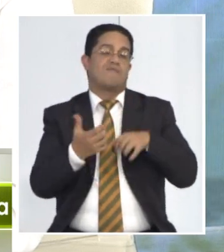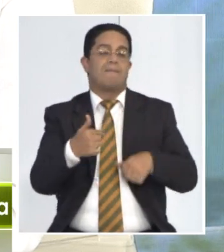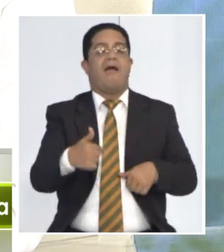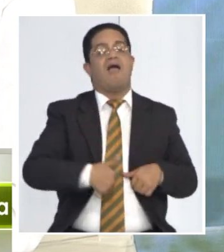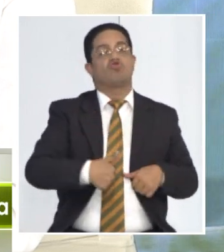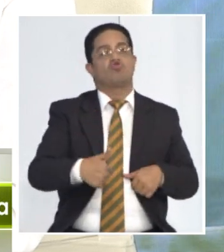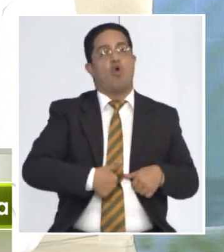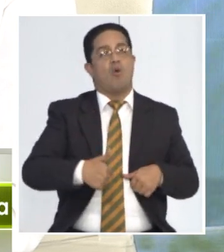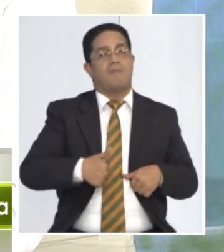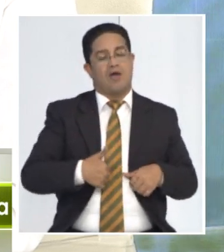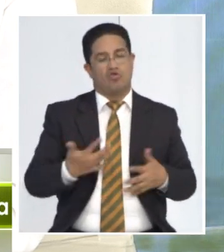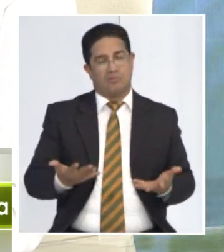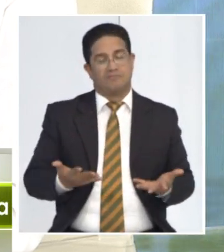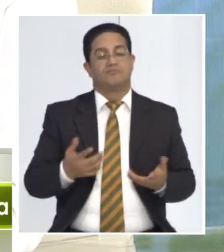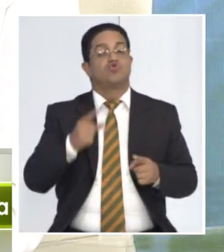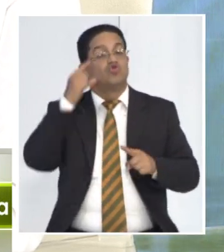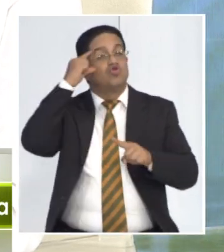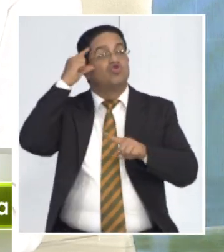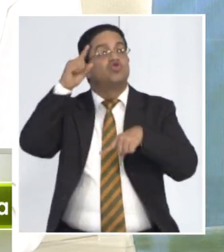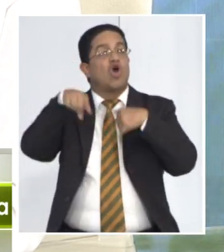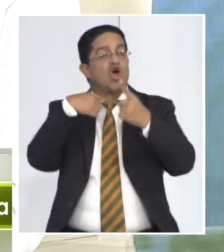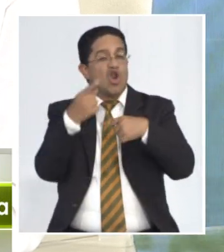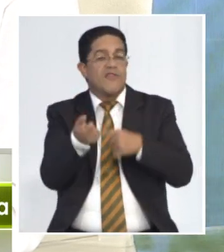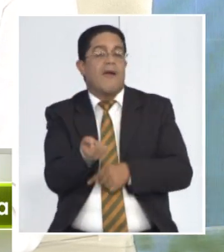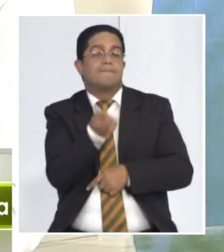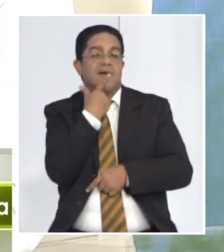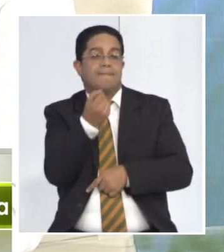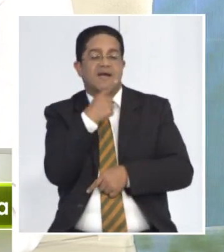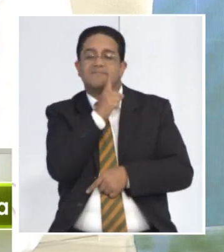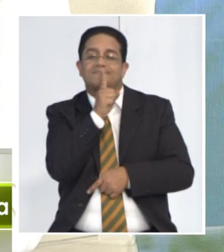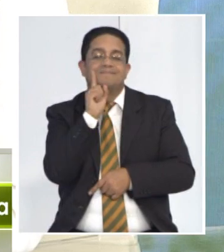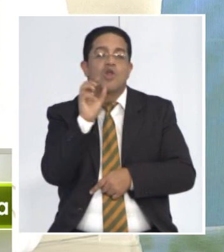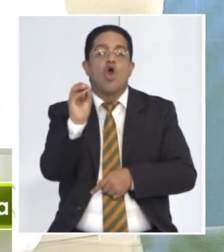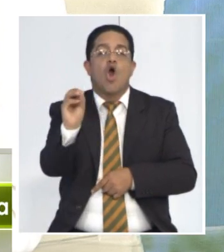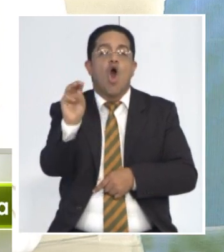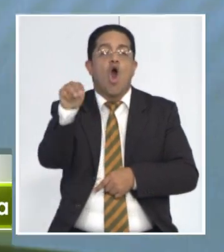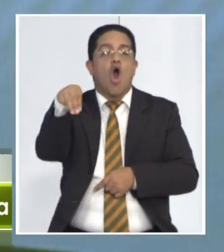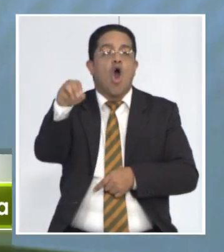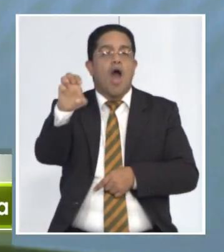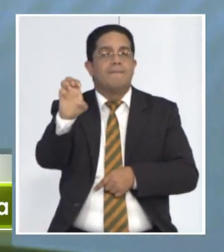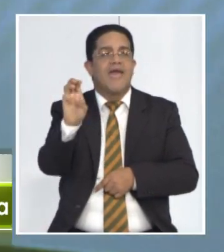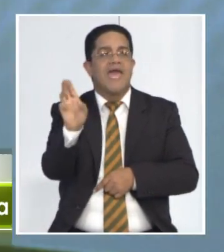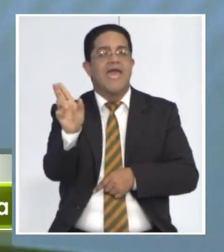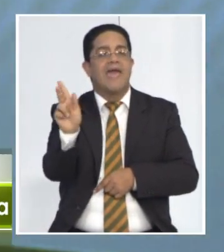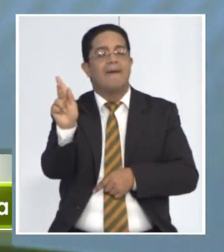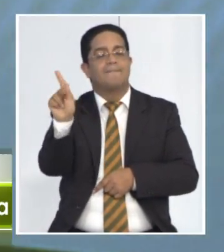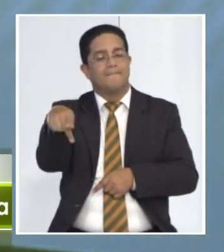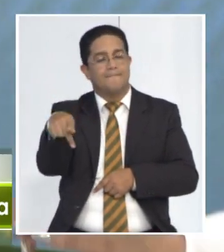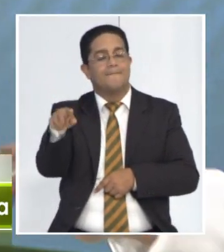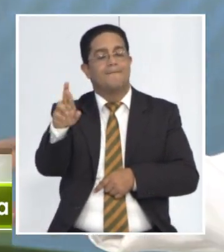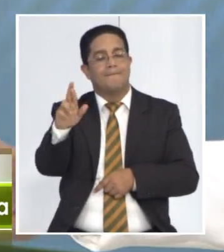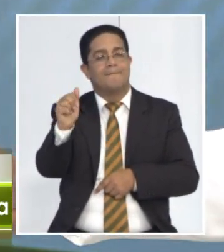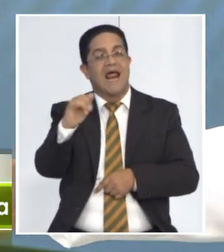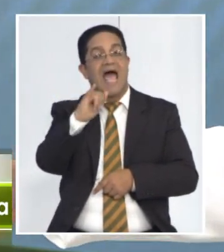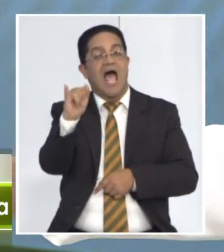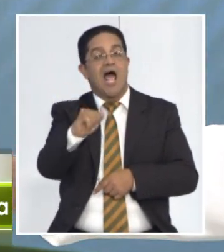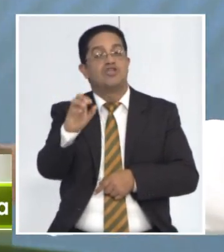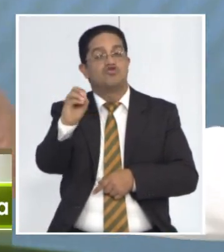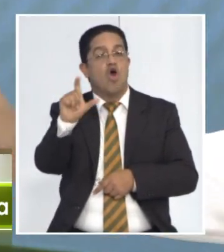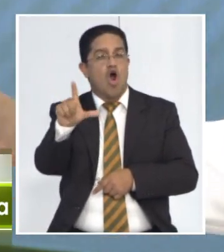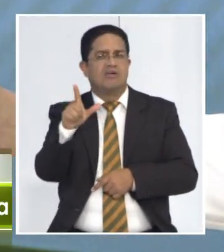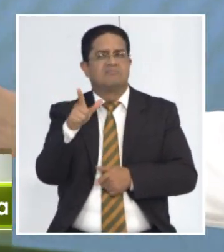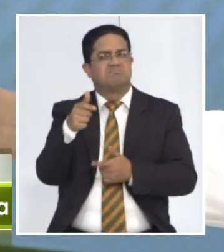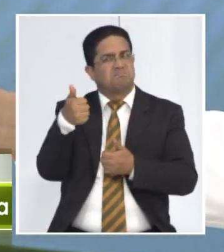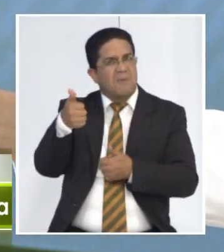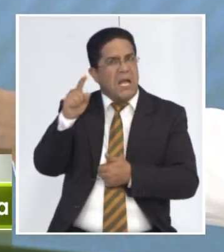estómago. Toma a diario omeprazol. ¿Esto lo está haciendo bien? Bueno, habría que ver, ¿no? Habría que ver si el